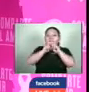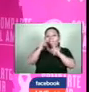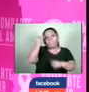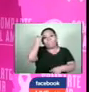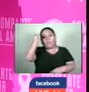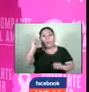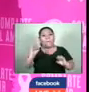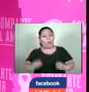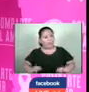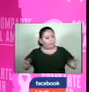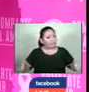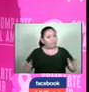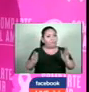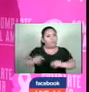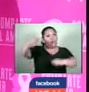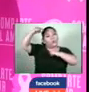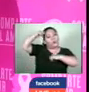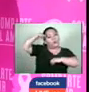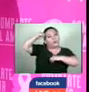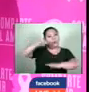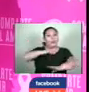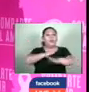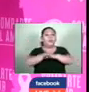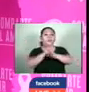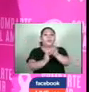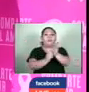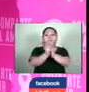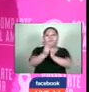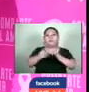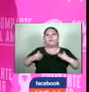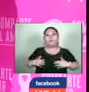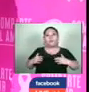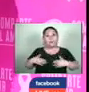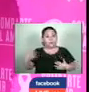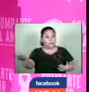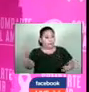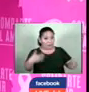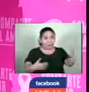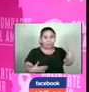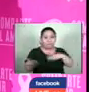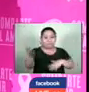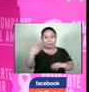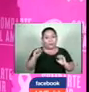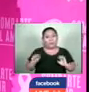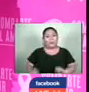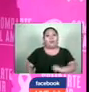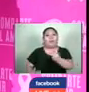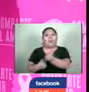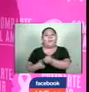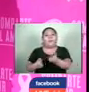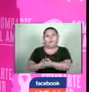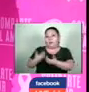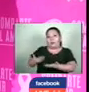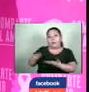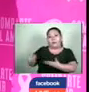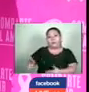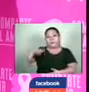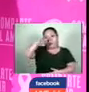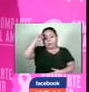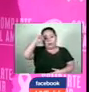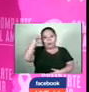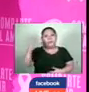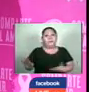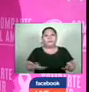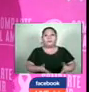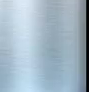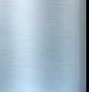iniciativa para crear conciencia y prevenir el cáncer de mama. Así que invitamos a los salvadoreños a que apoyen y se unan a esta gran causa. Regresamos